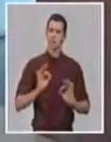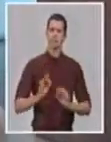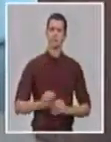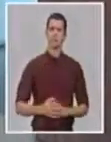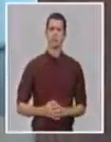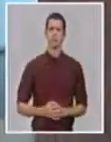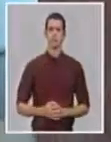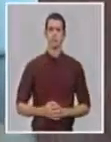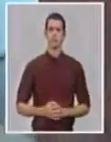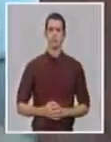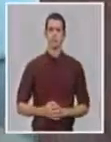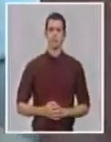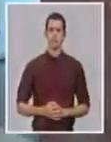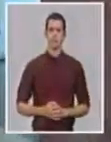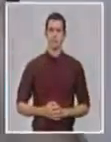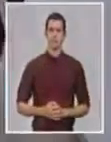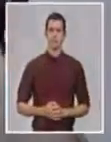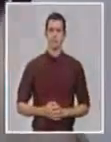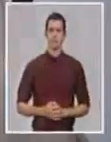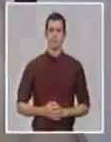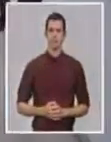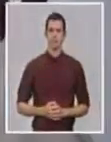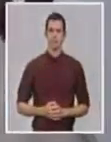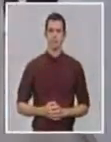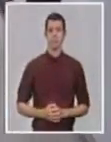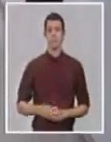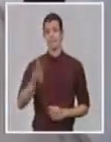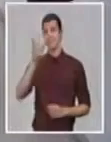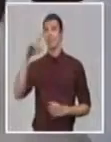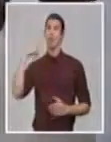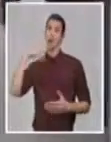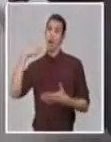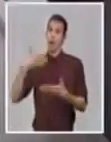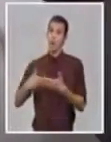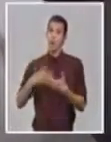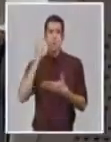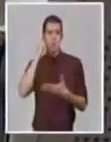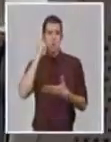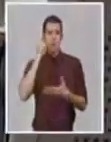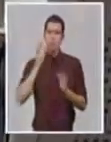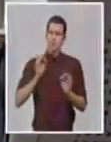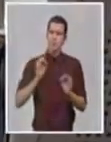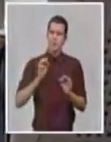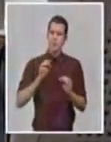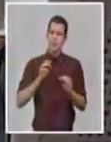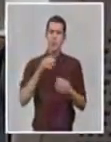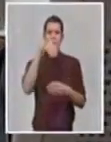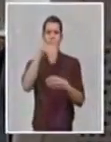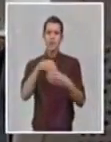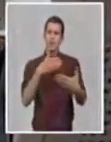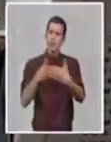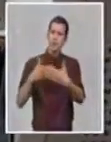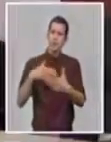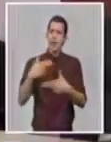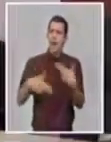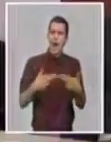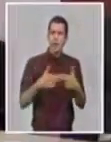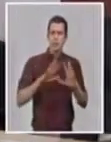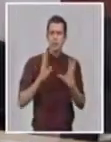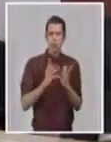Hace 55 años que transita Hilvanando Historias por estos pasillos y siempre lo hace como si fuera la primera